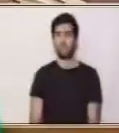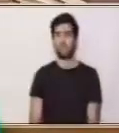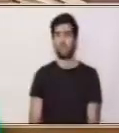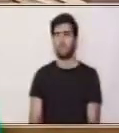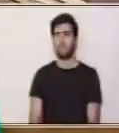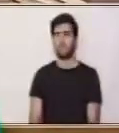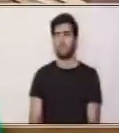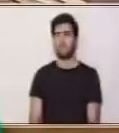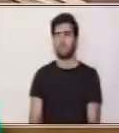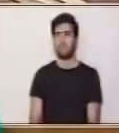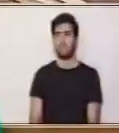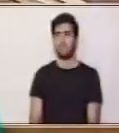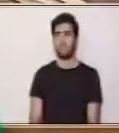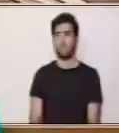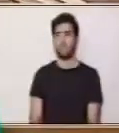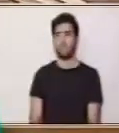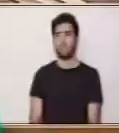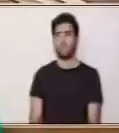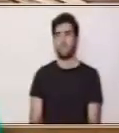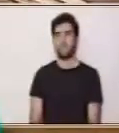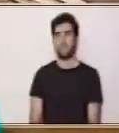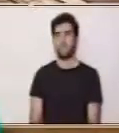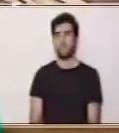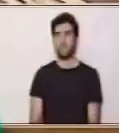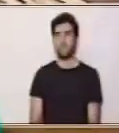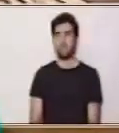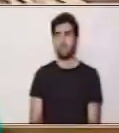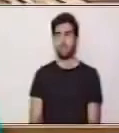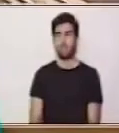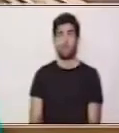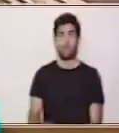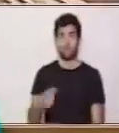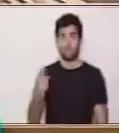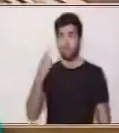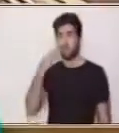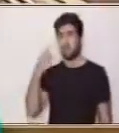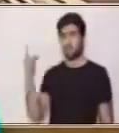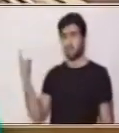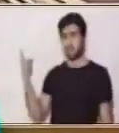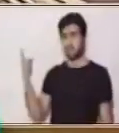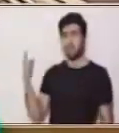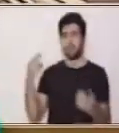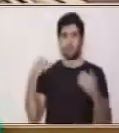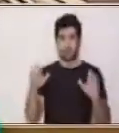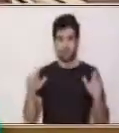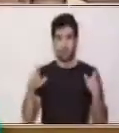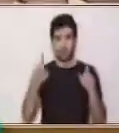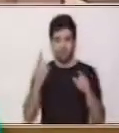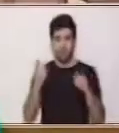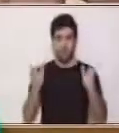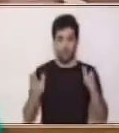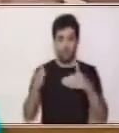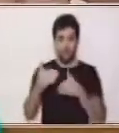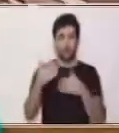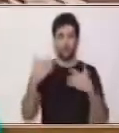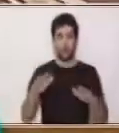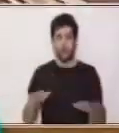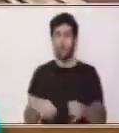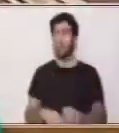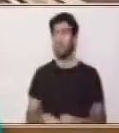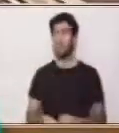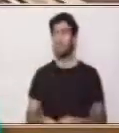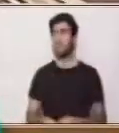hecha mi base. ¿Qué te parece esta idea? Ahí estamos, tengo una base.